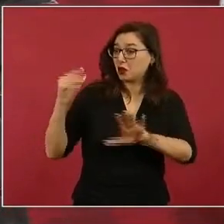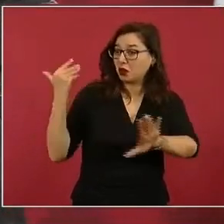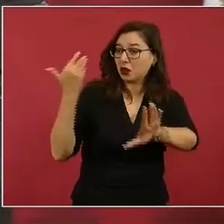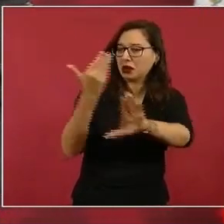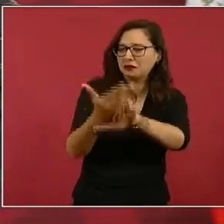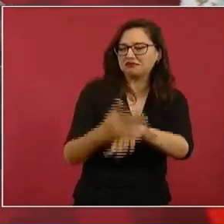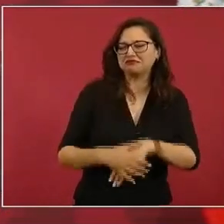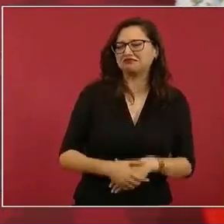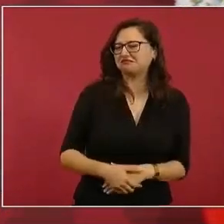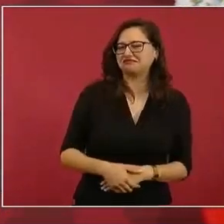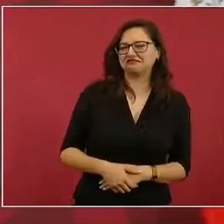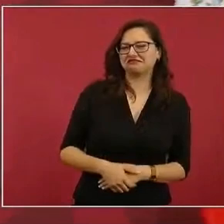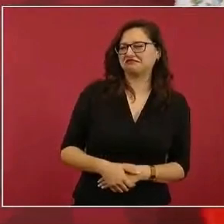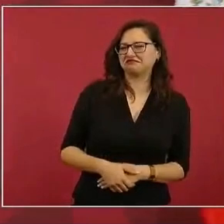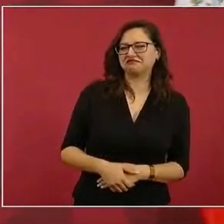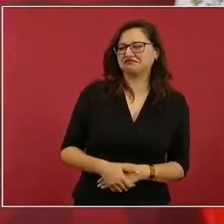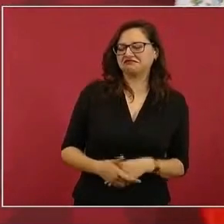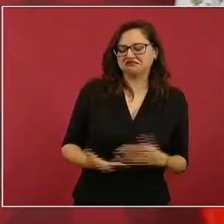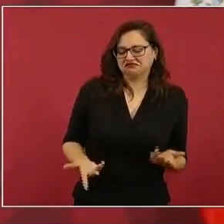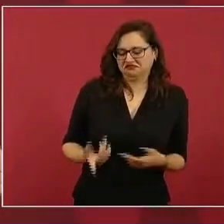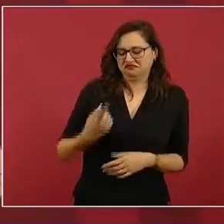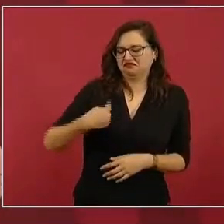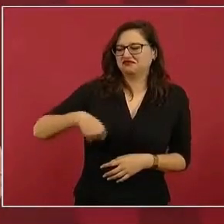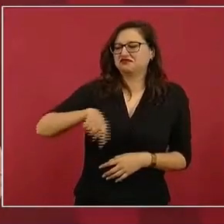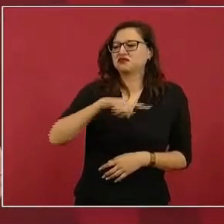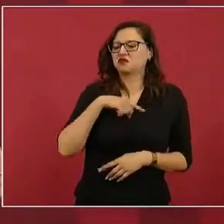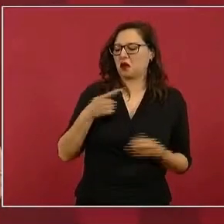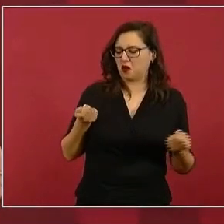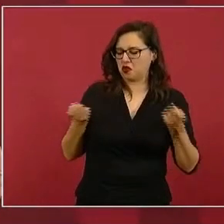manejamos los periódicos